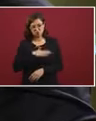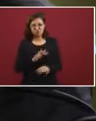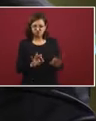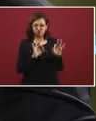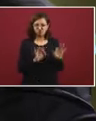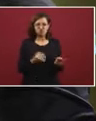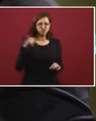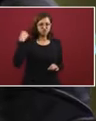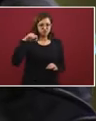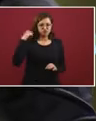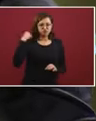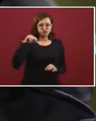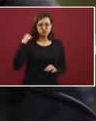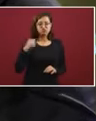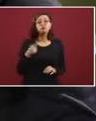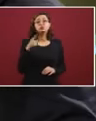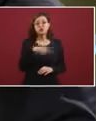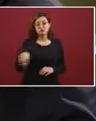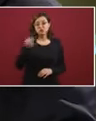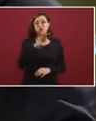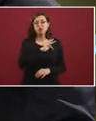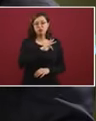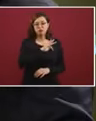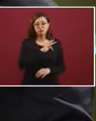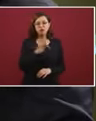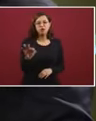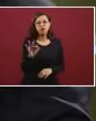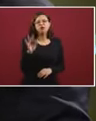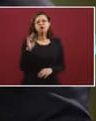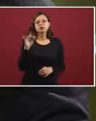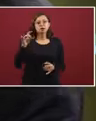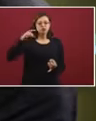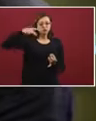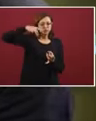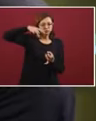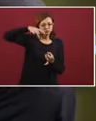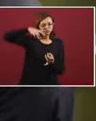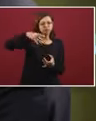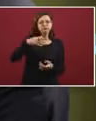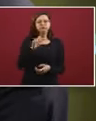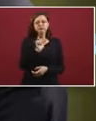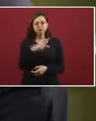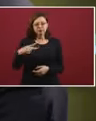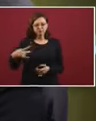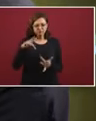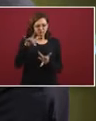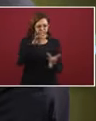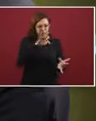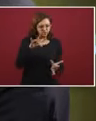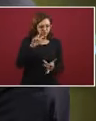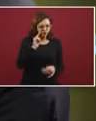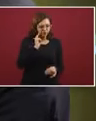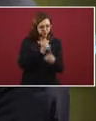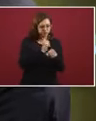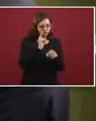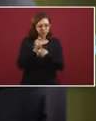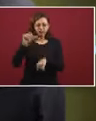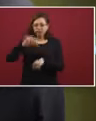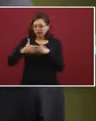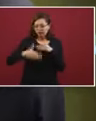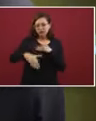en Tabasco, y esto lo pueden ver en ubicación en la app ya a partir del día de